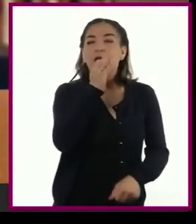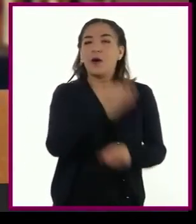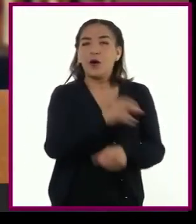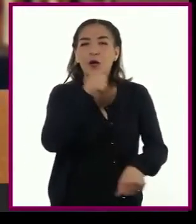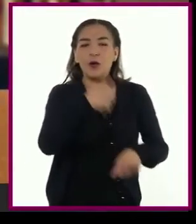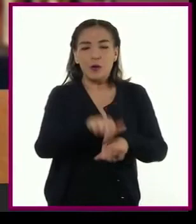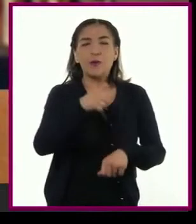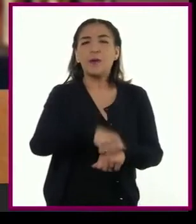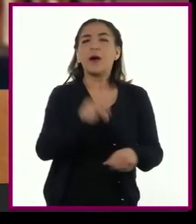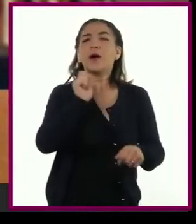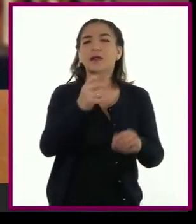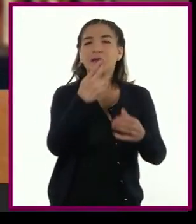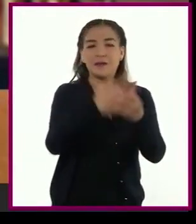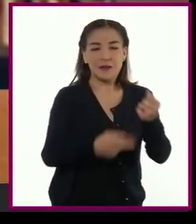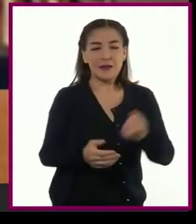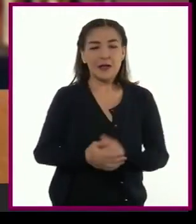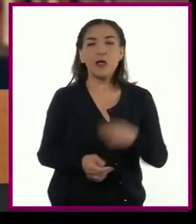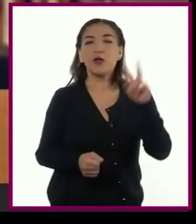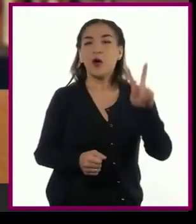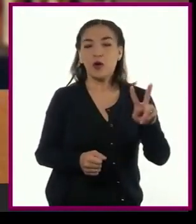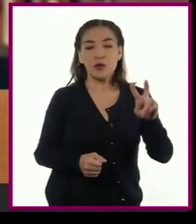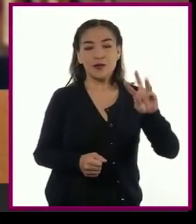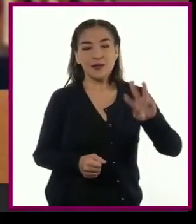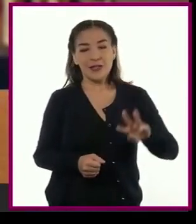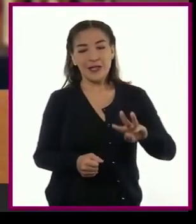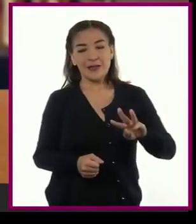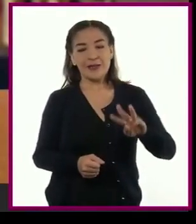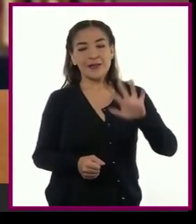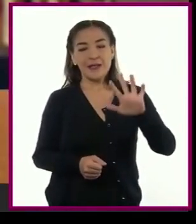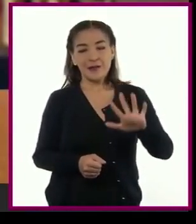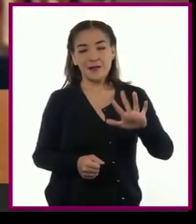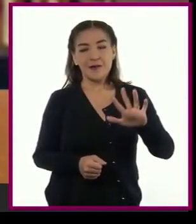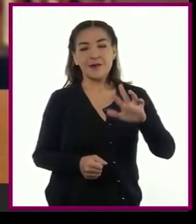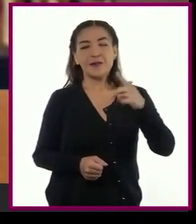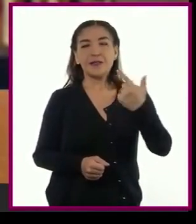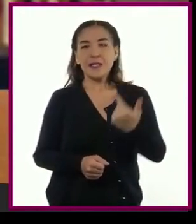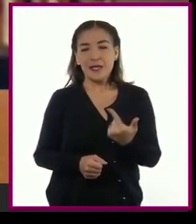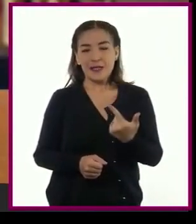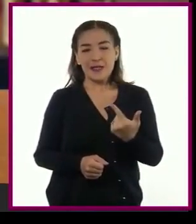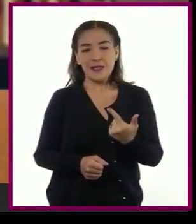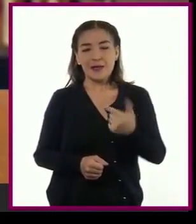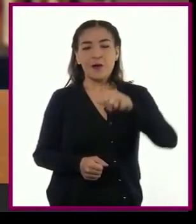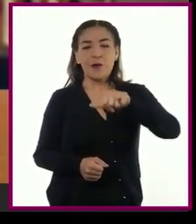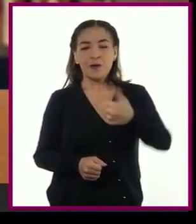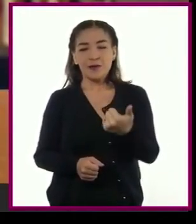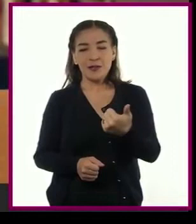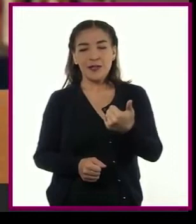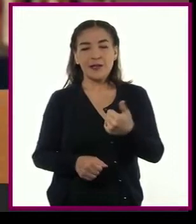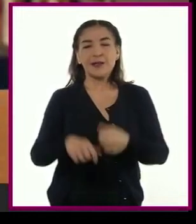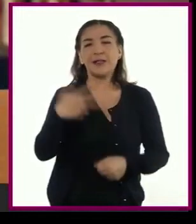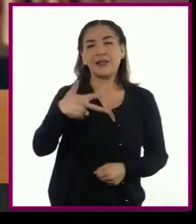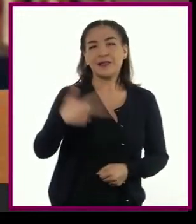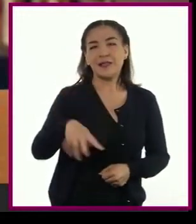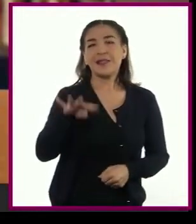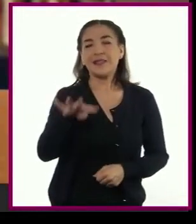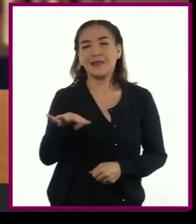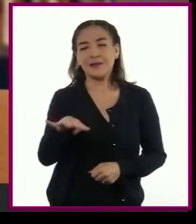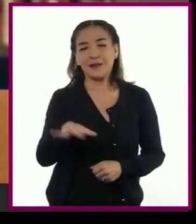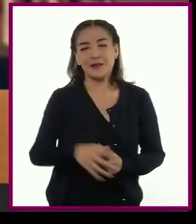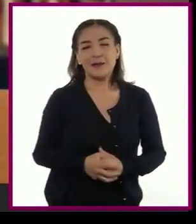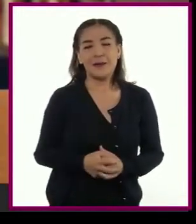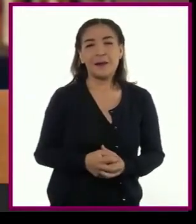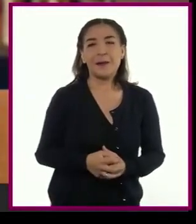números primos son 2, 3, 5, 7, 11, 13